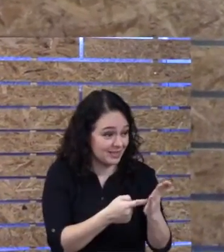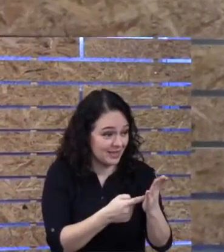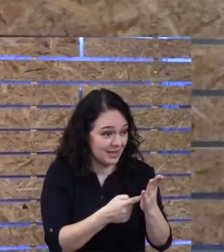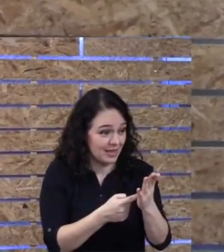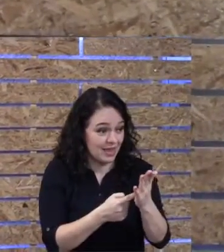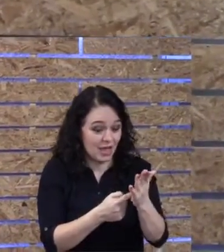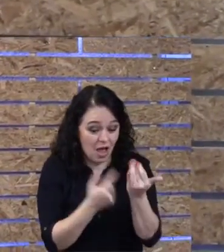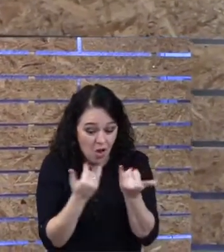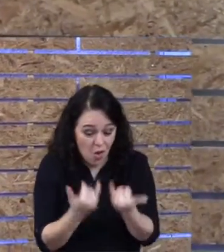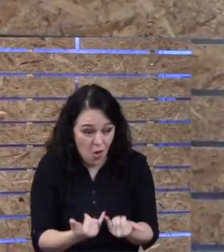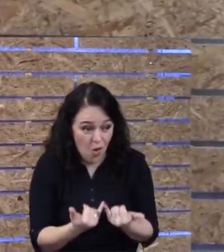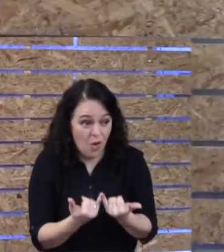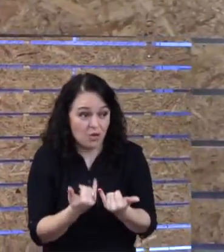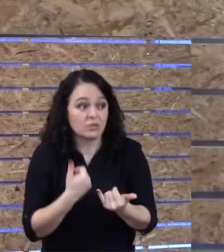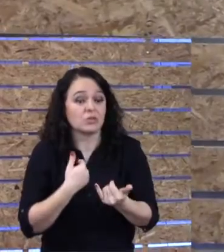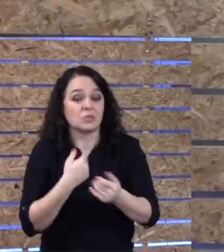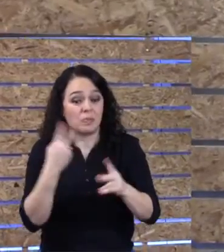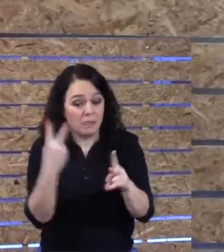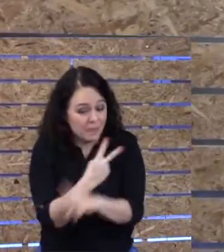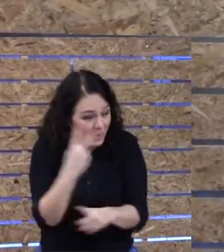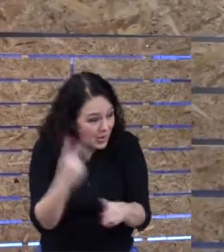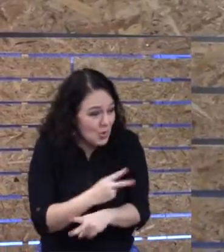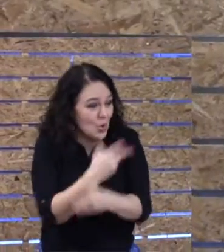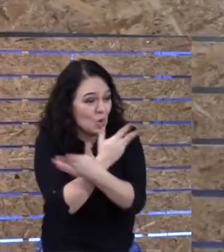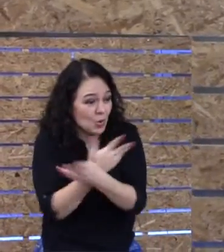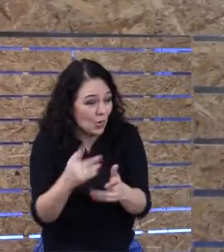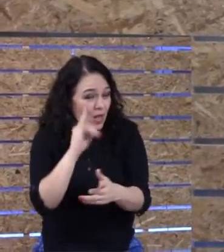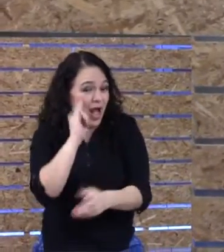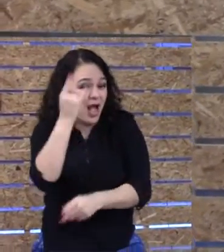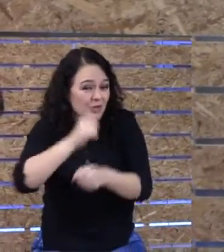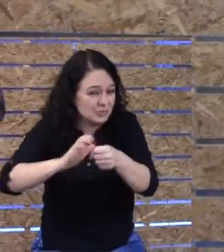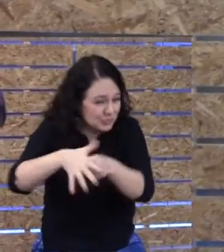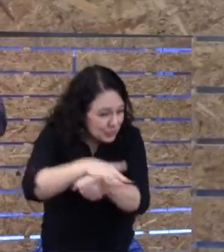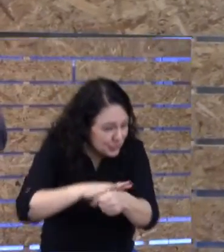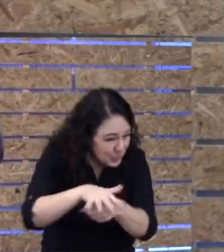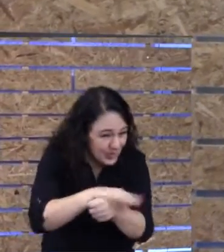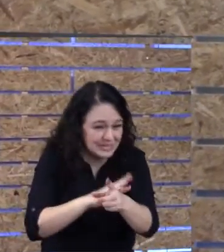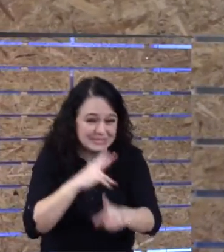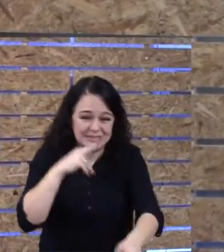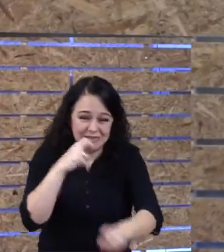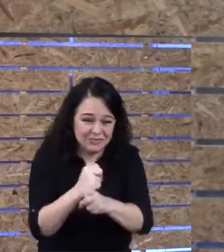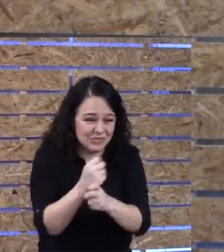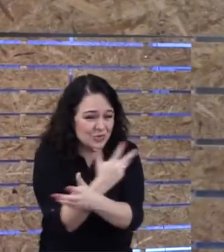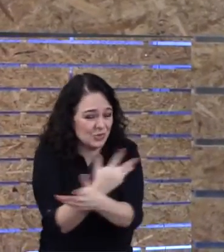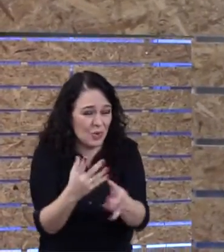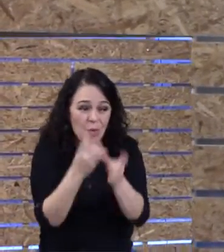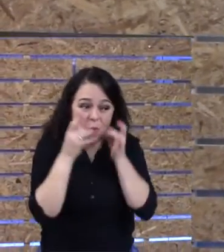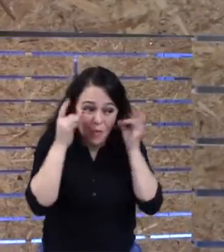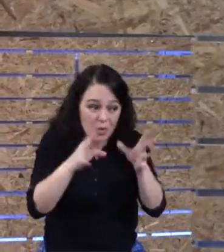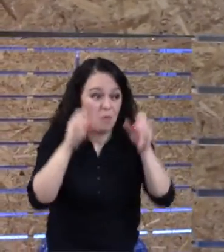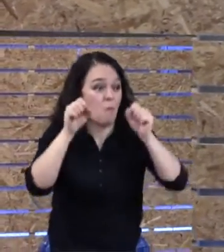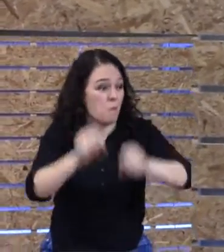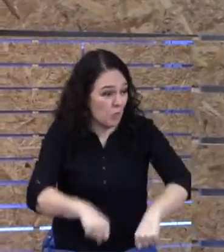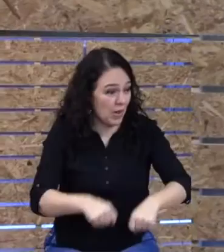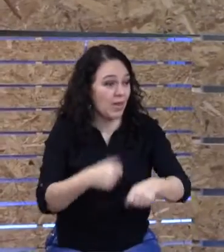puede ser visitado más de una vez. Es un presente donde podrías pasar no solo una vez,